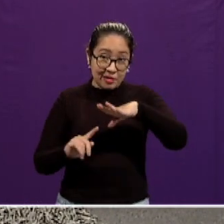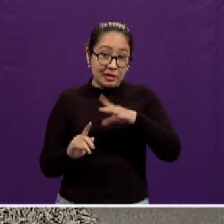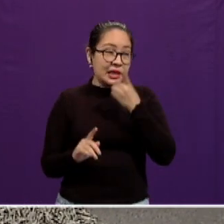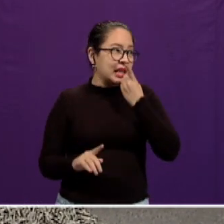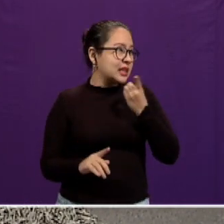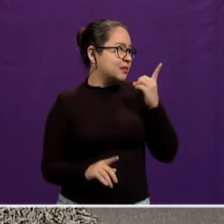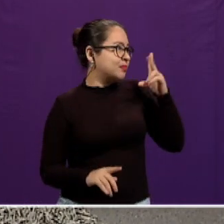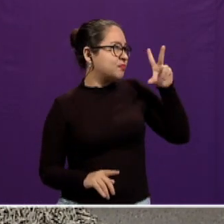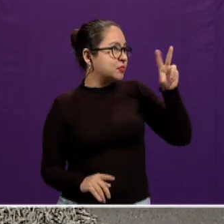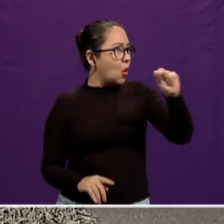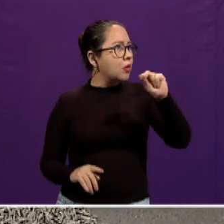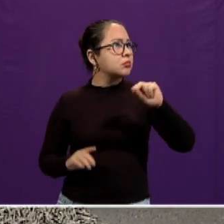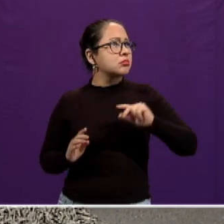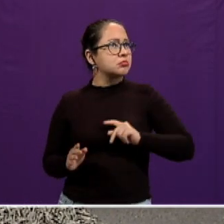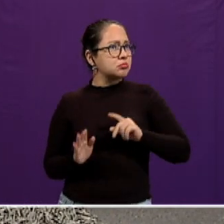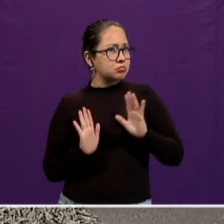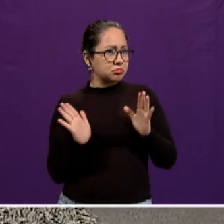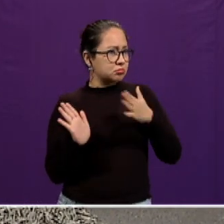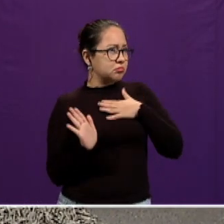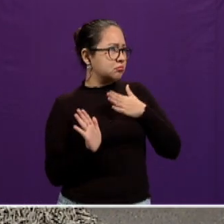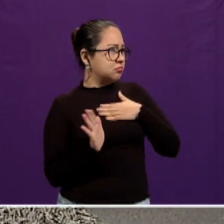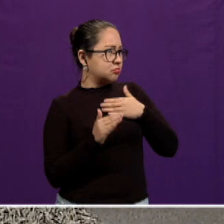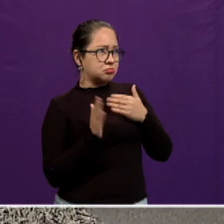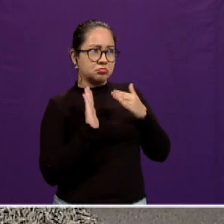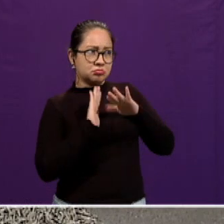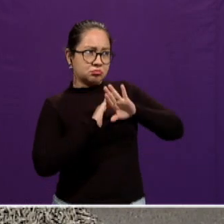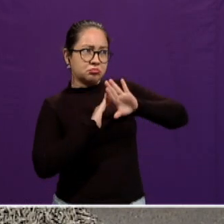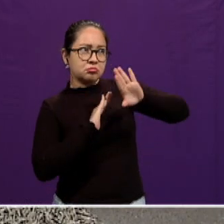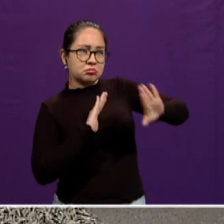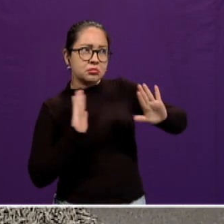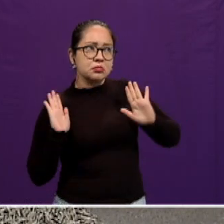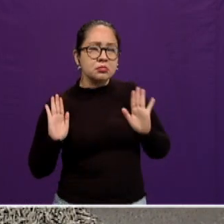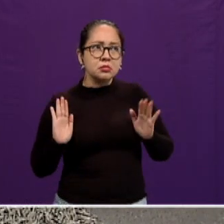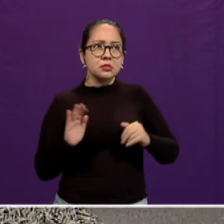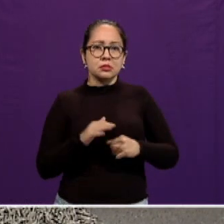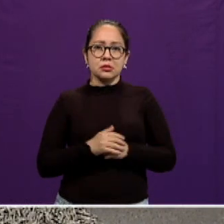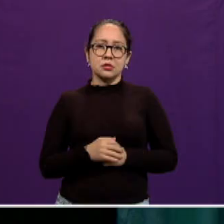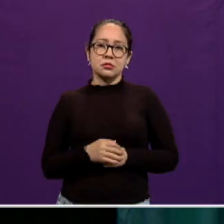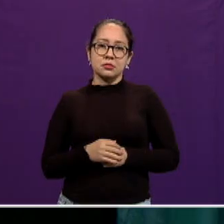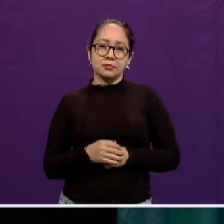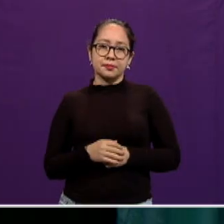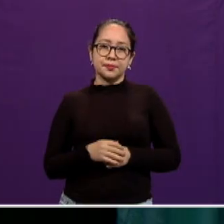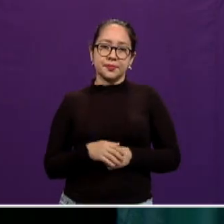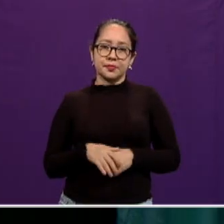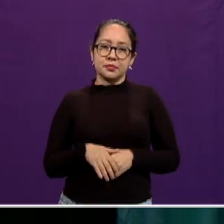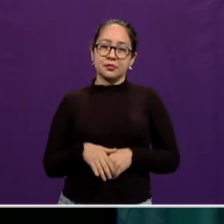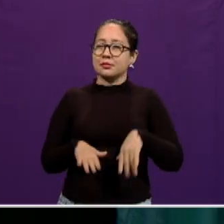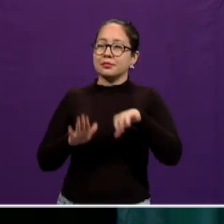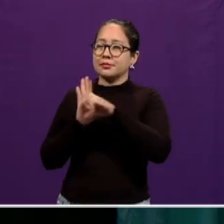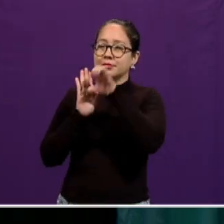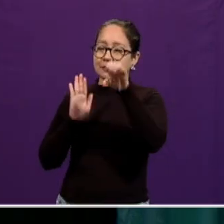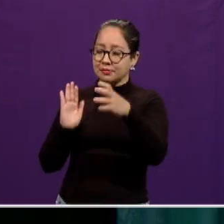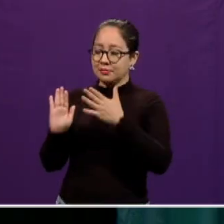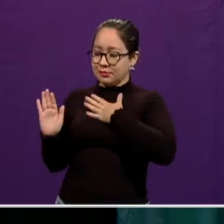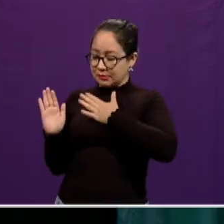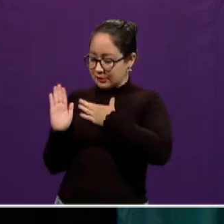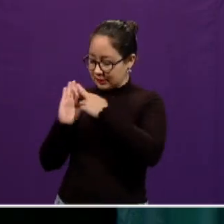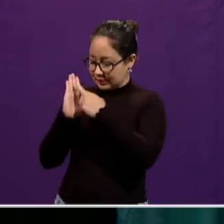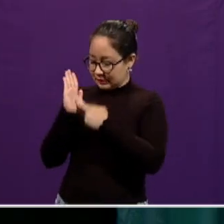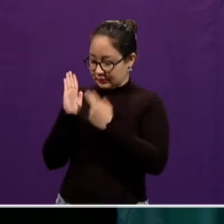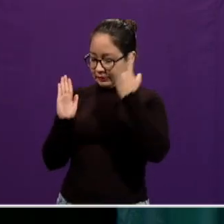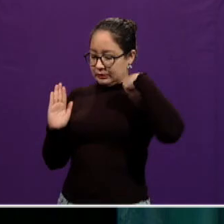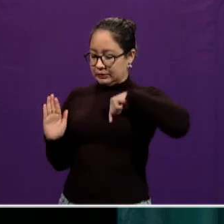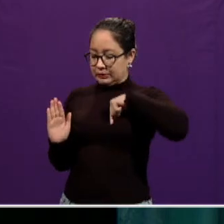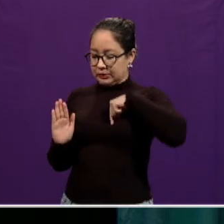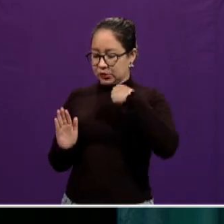saber decir no y poner un límite dentro del trabajo. Sí, claro, porque es como si mi regla interna sea